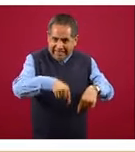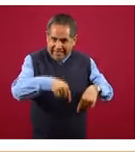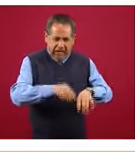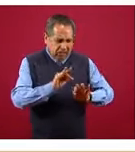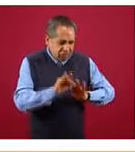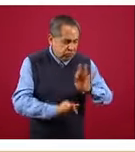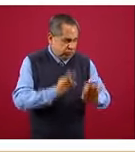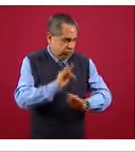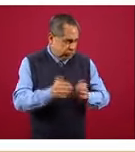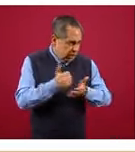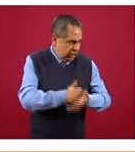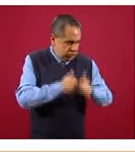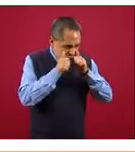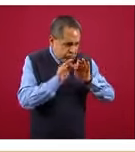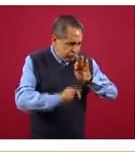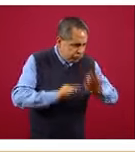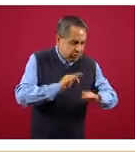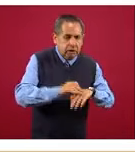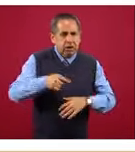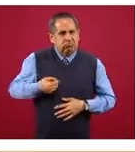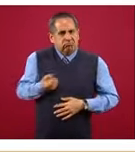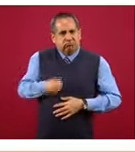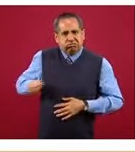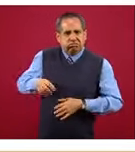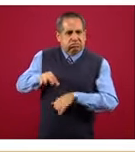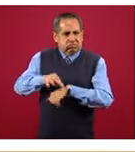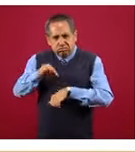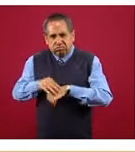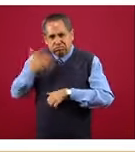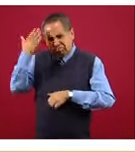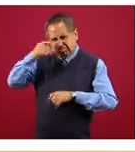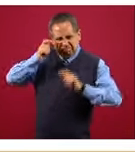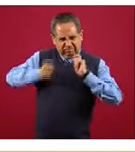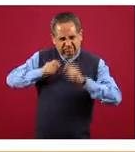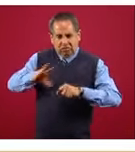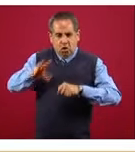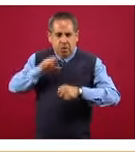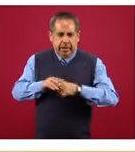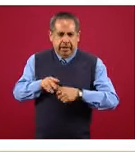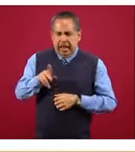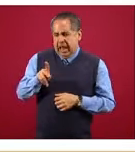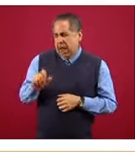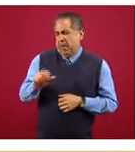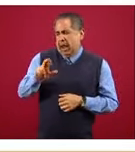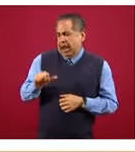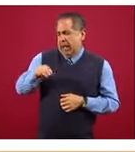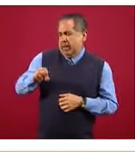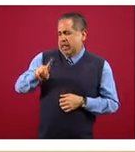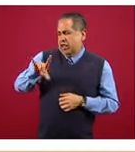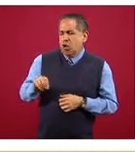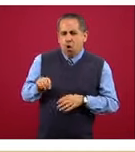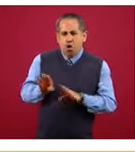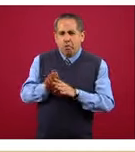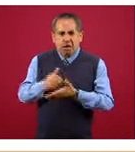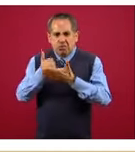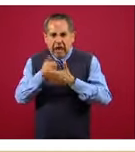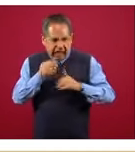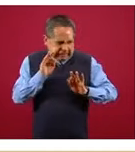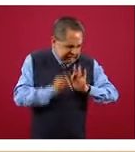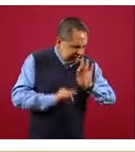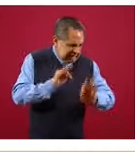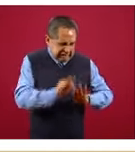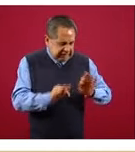en el lugar de la escena el técnico en urgencias médicas o el médico o el paramédico, como se le ha llamado, estabiliza